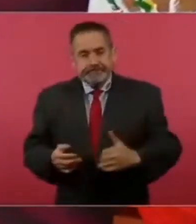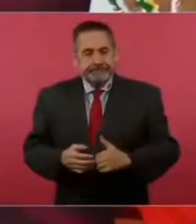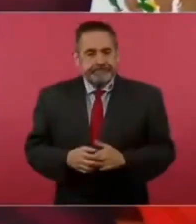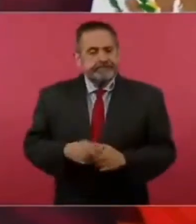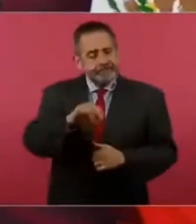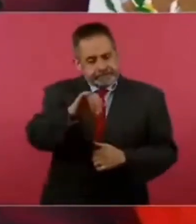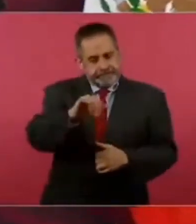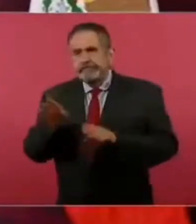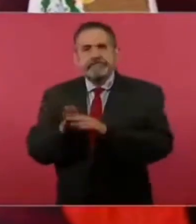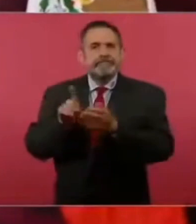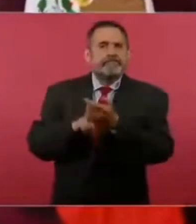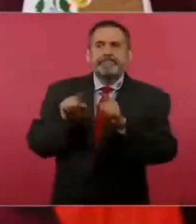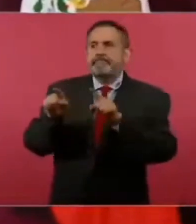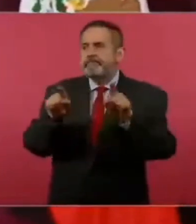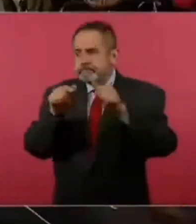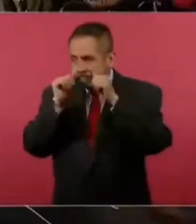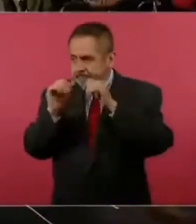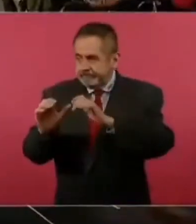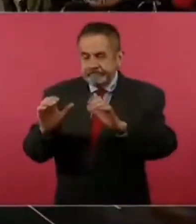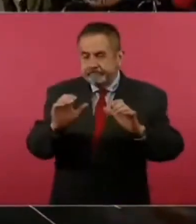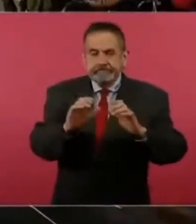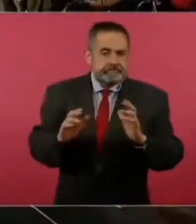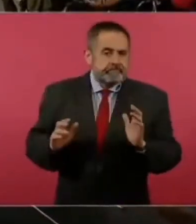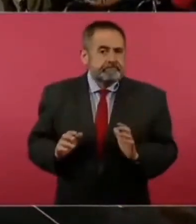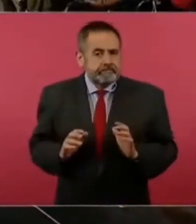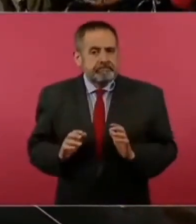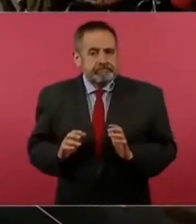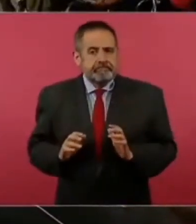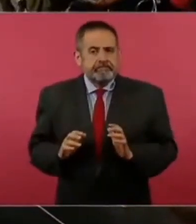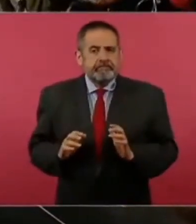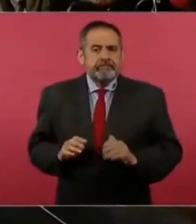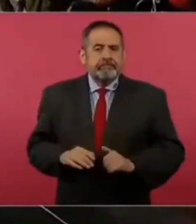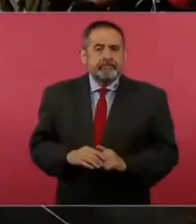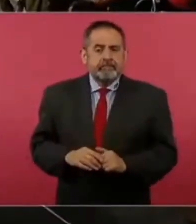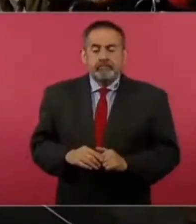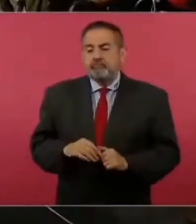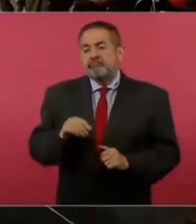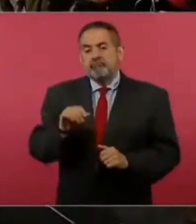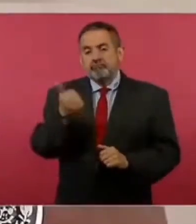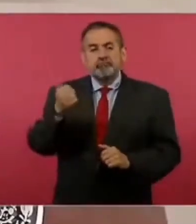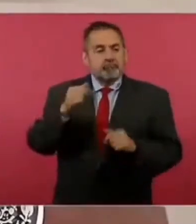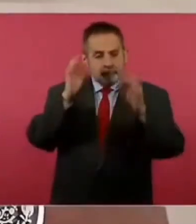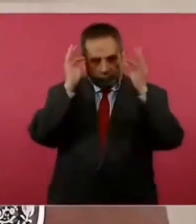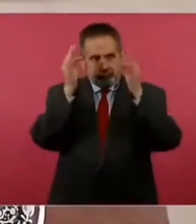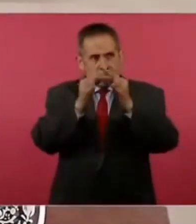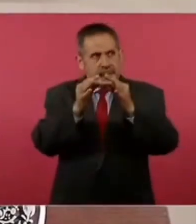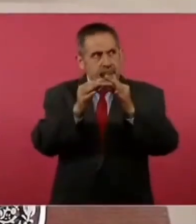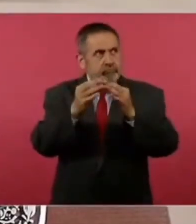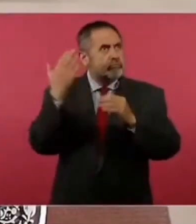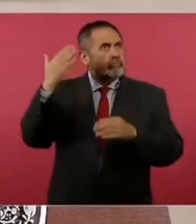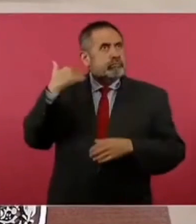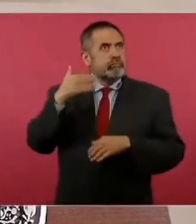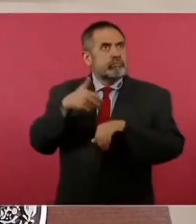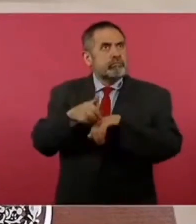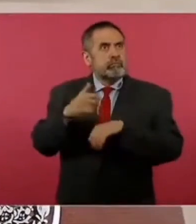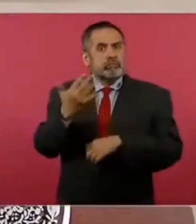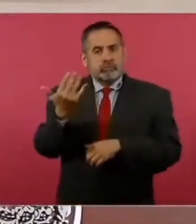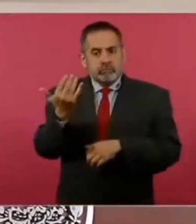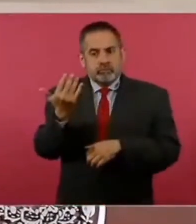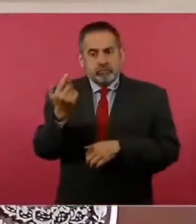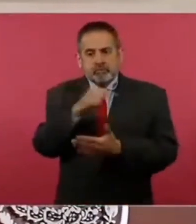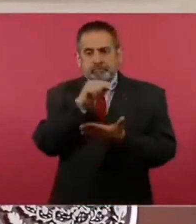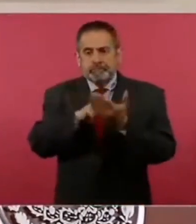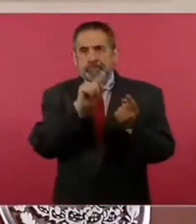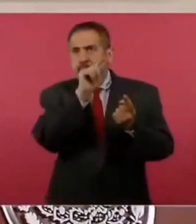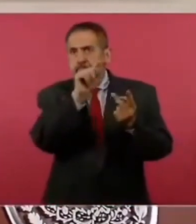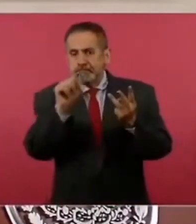Entonces sí estamos se están abriendo ya otros consulados eran 50 ya vamos a tener